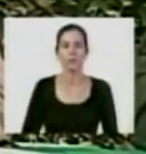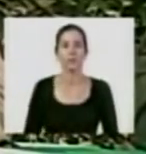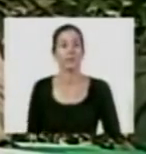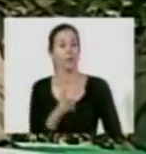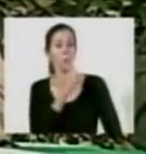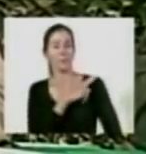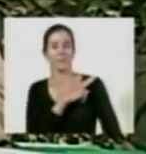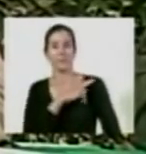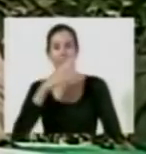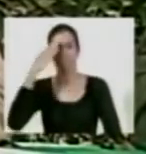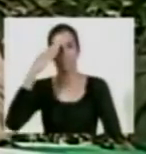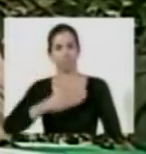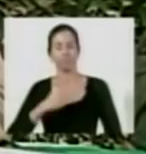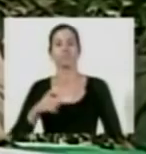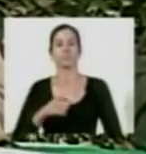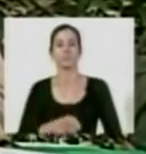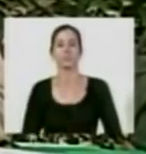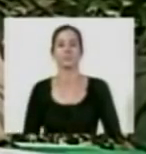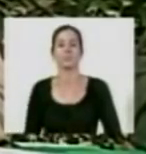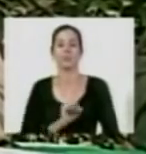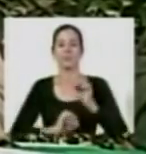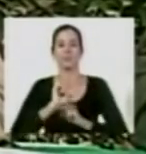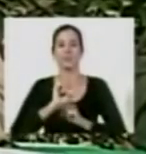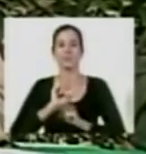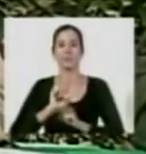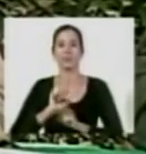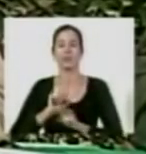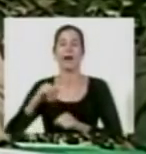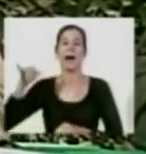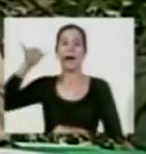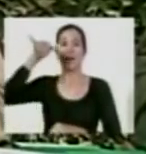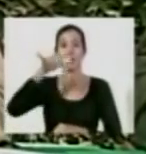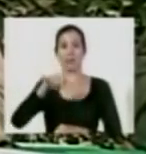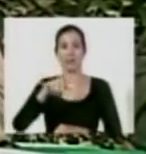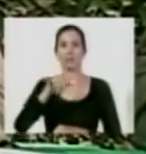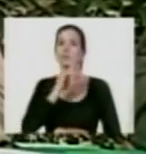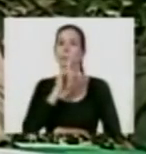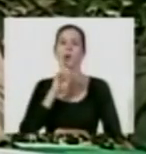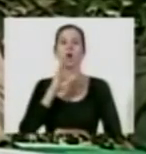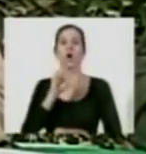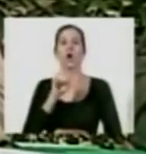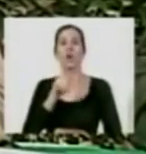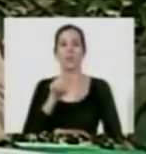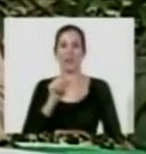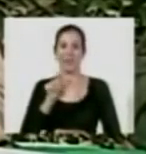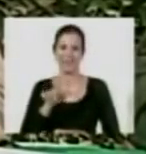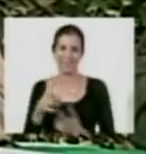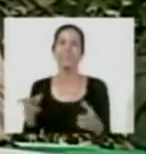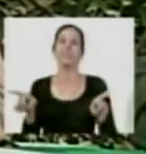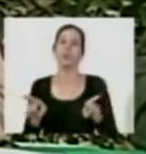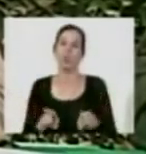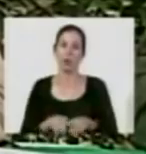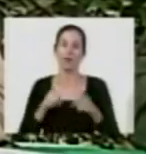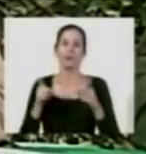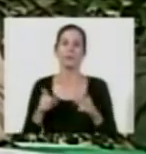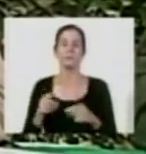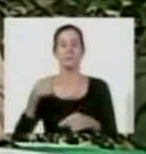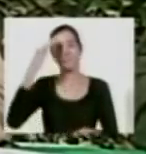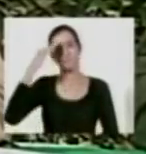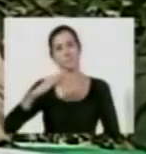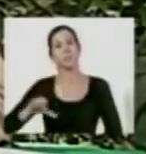de la Comandancia Operacional de la Defensa Antiaérea CODAL. Igualmente está el mayor general